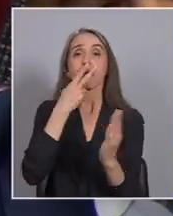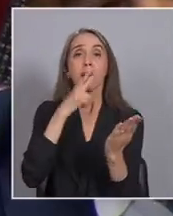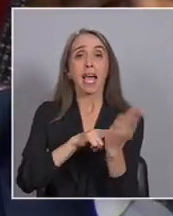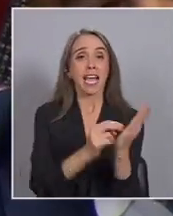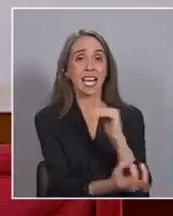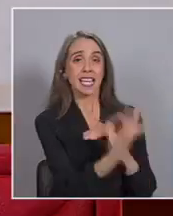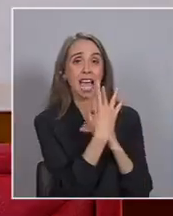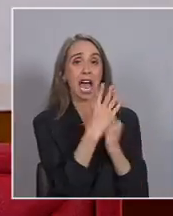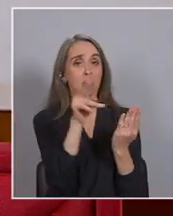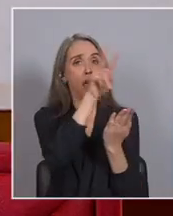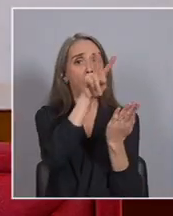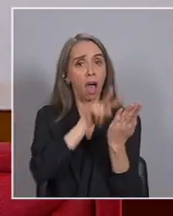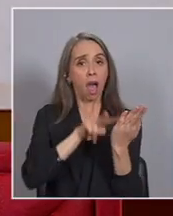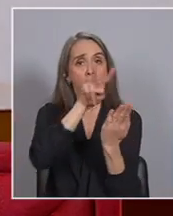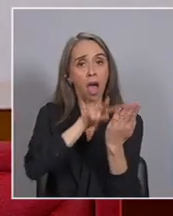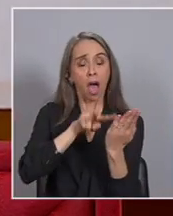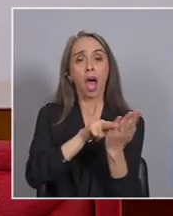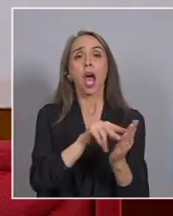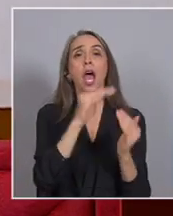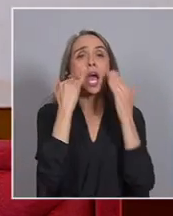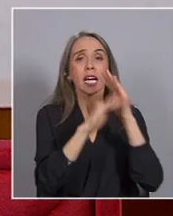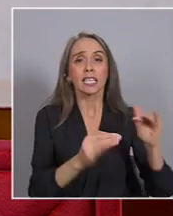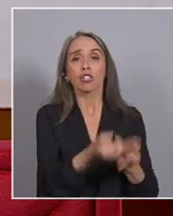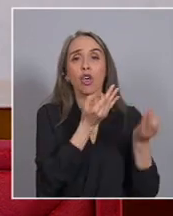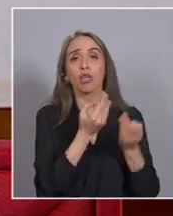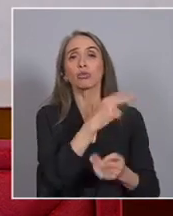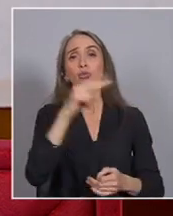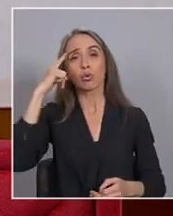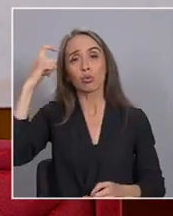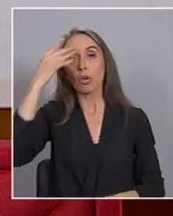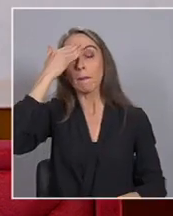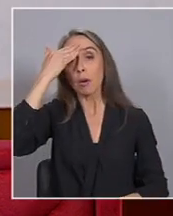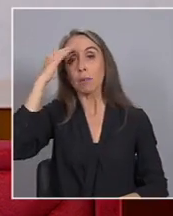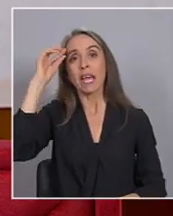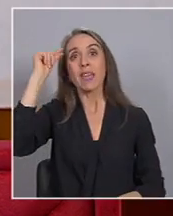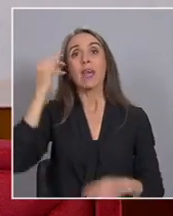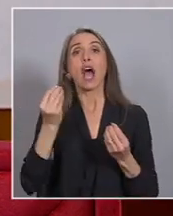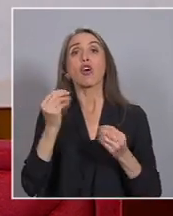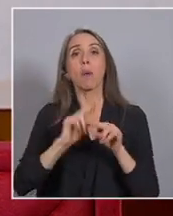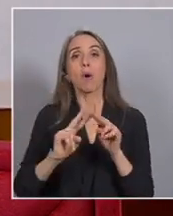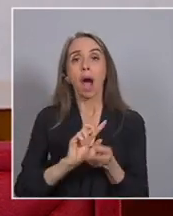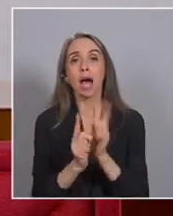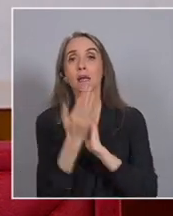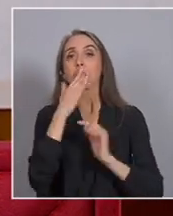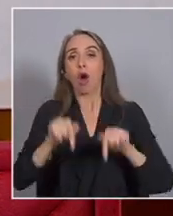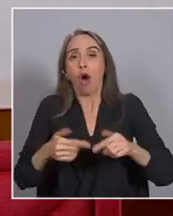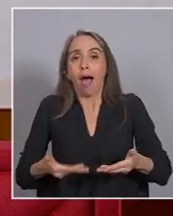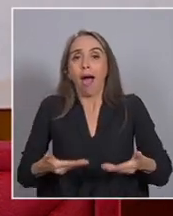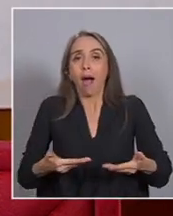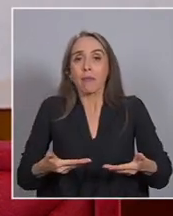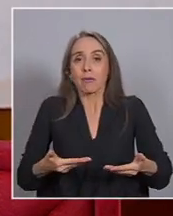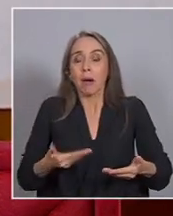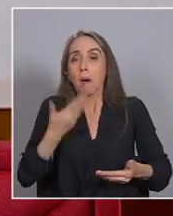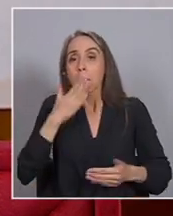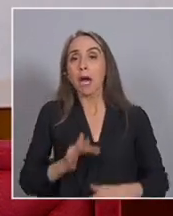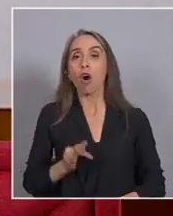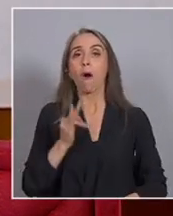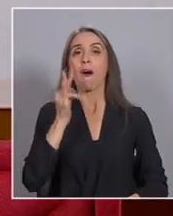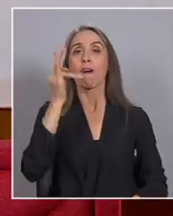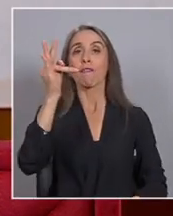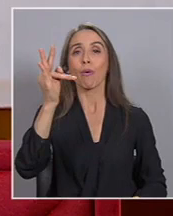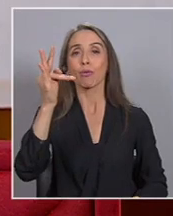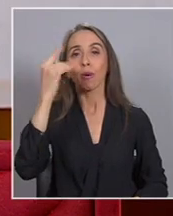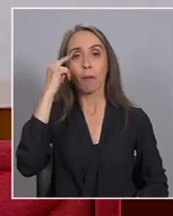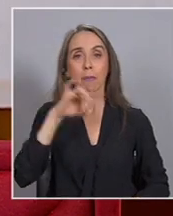leído, nos expresan sus sueños, sus preocupaciones y sus ideas para construir un mejor presente y un mejor futuro para